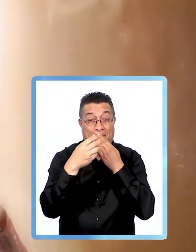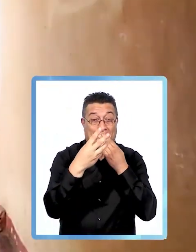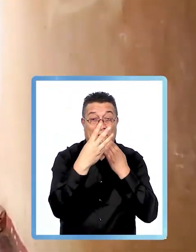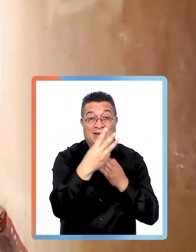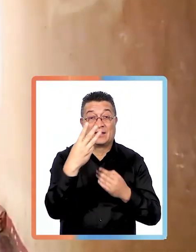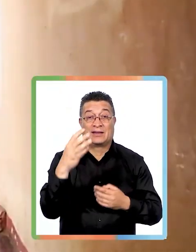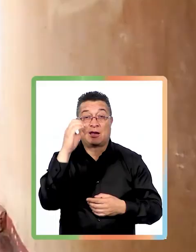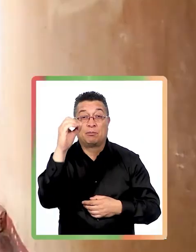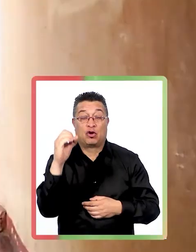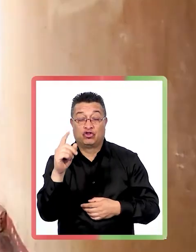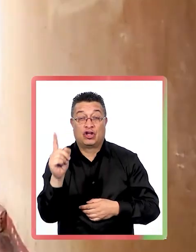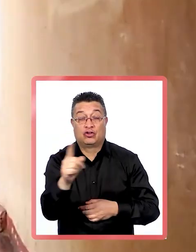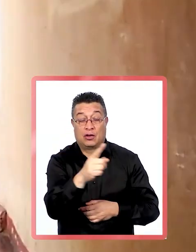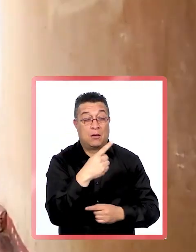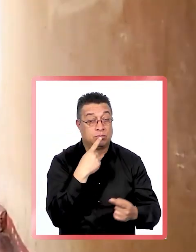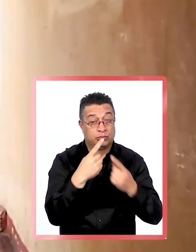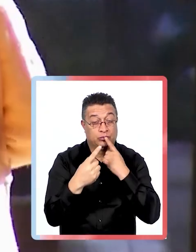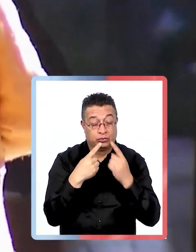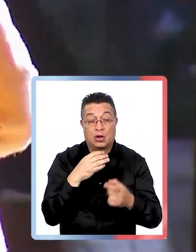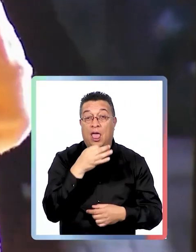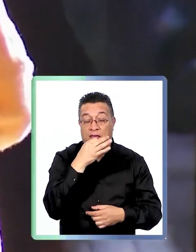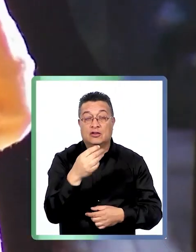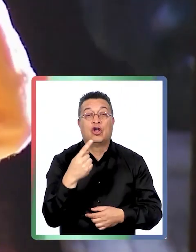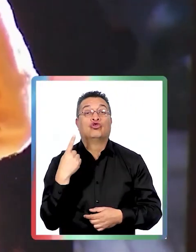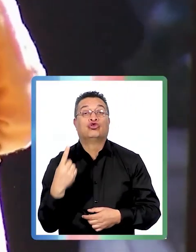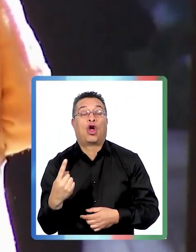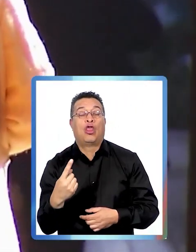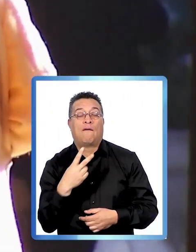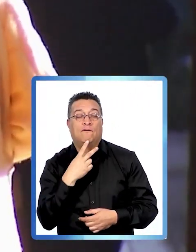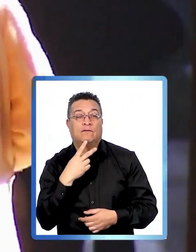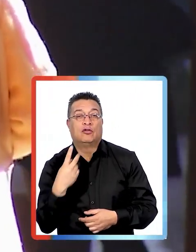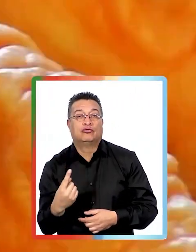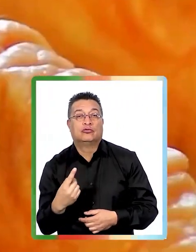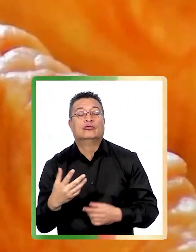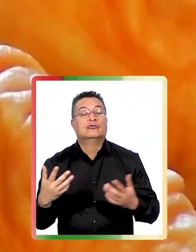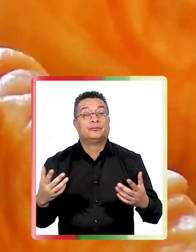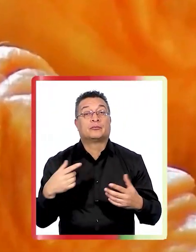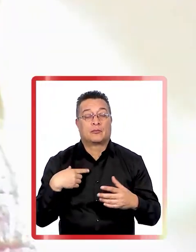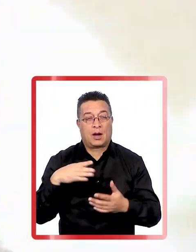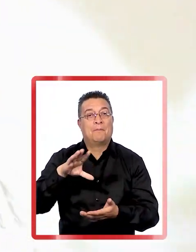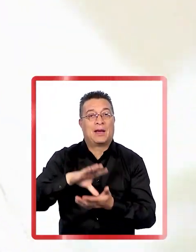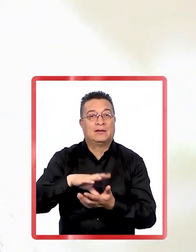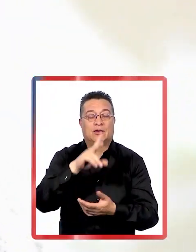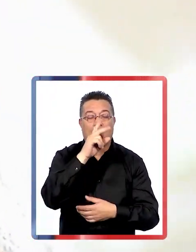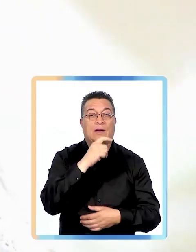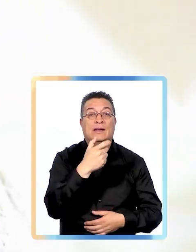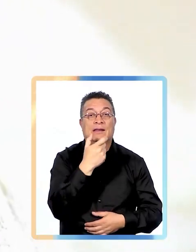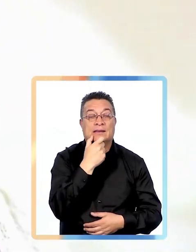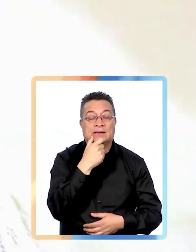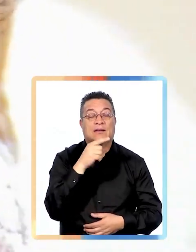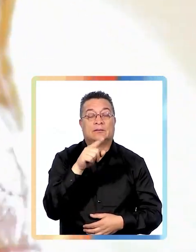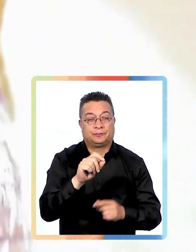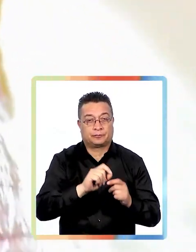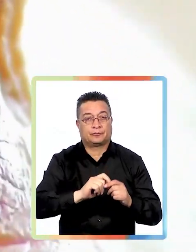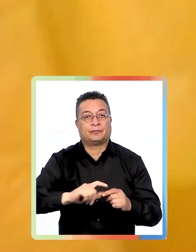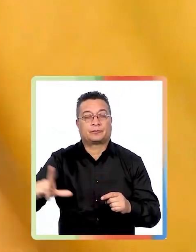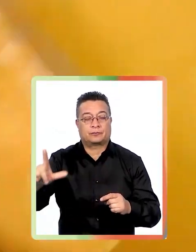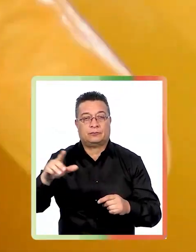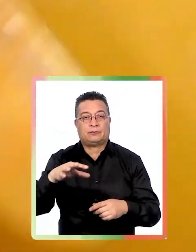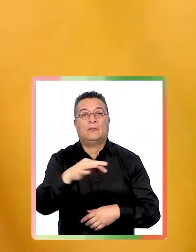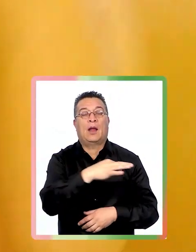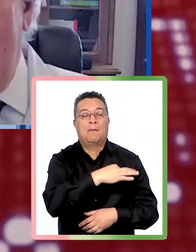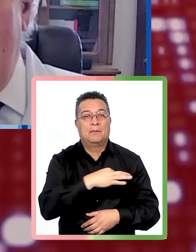tercio de la población entrevistada se declara solo. Eso explica que países como Gran Bretaña hayan